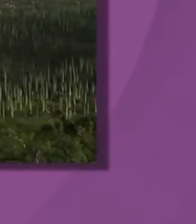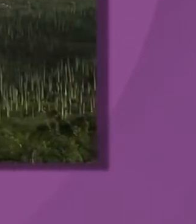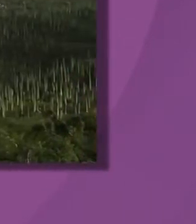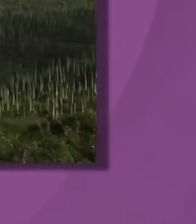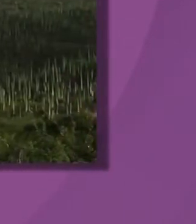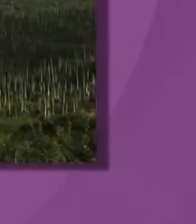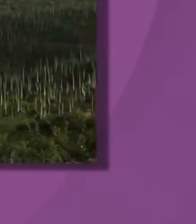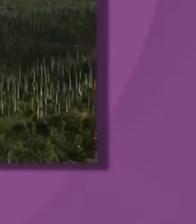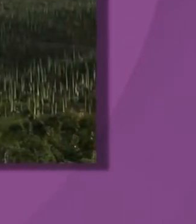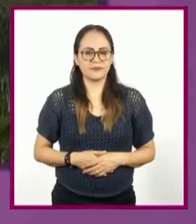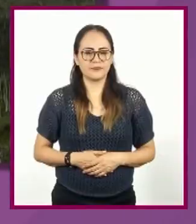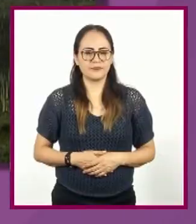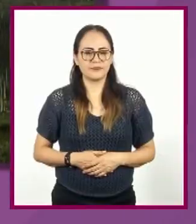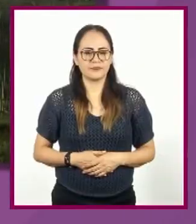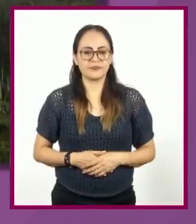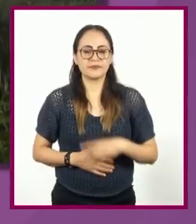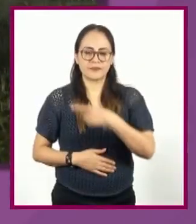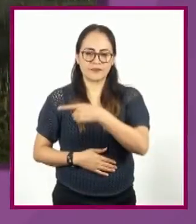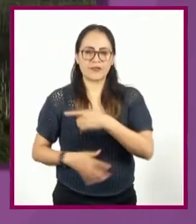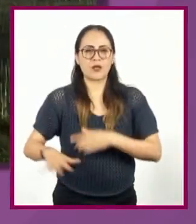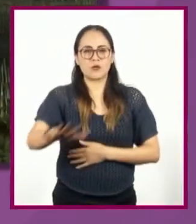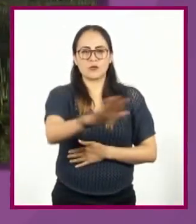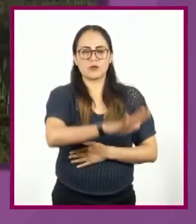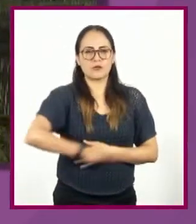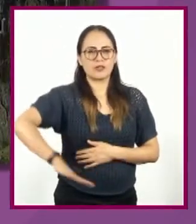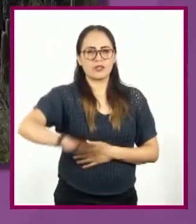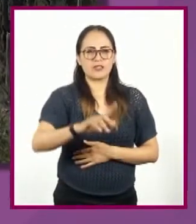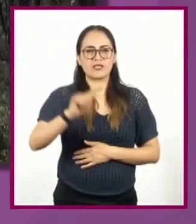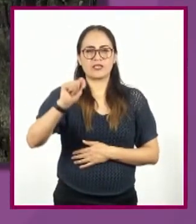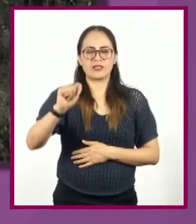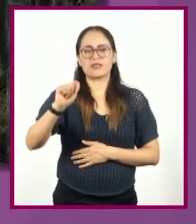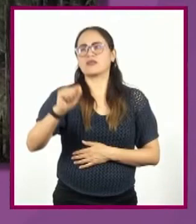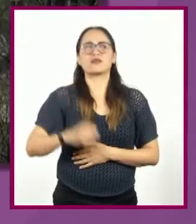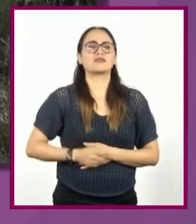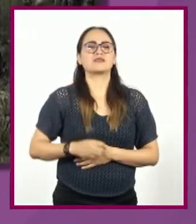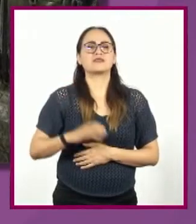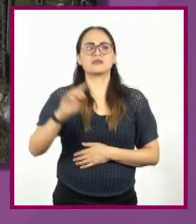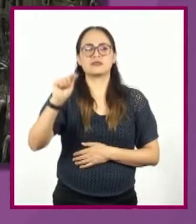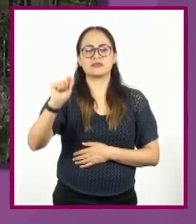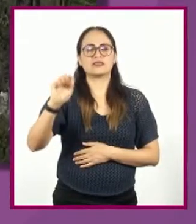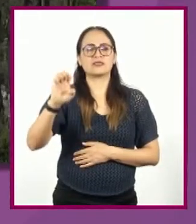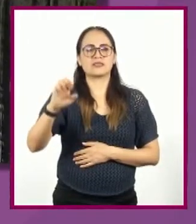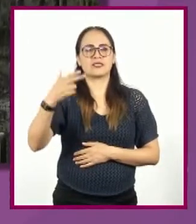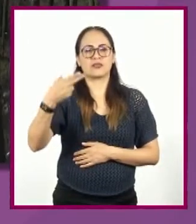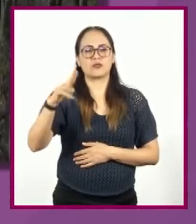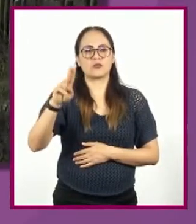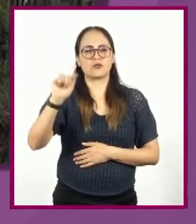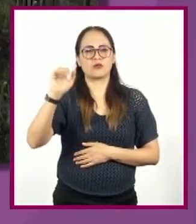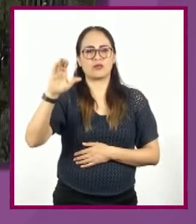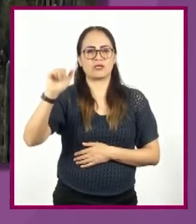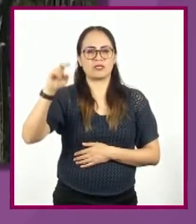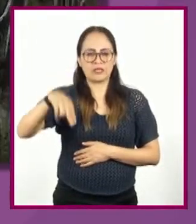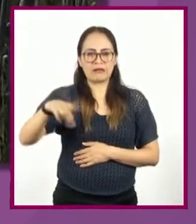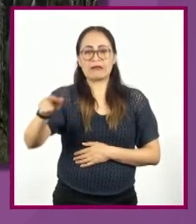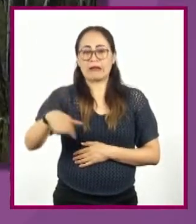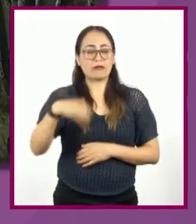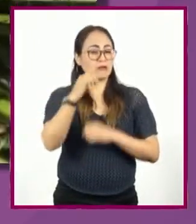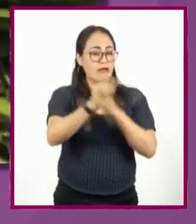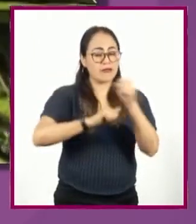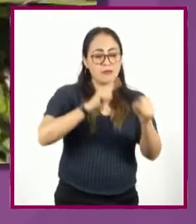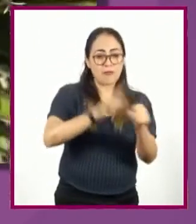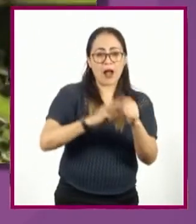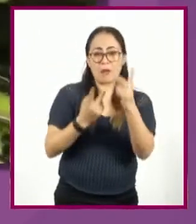El Valle Prodigioso de Tehuacán, Cuicatlán, es la zona con la mayor diversidad biológica en América del